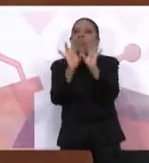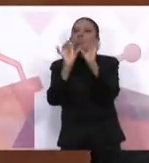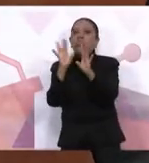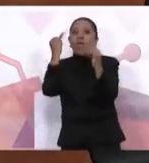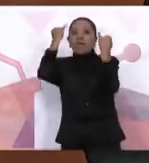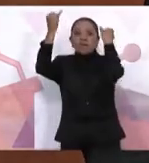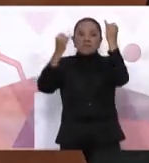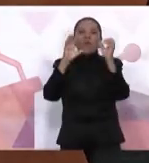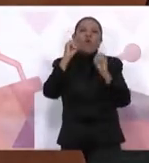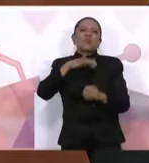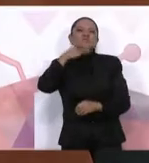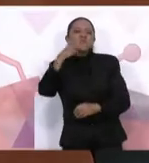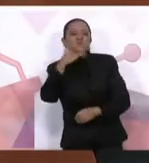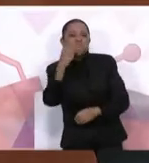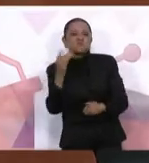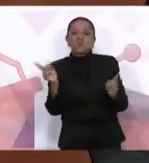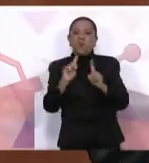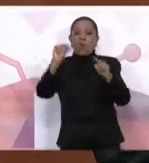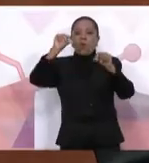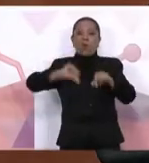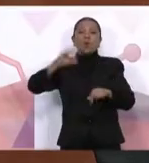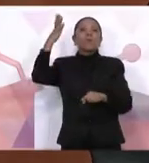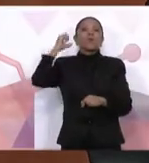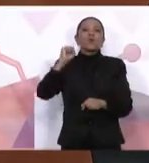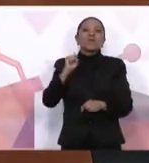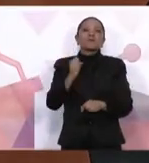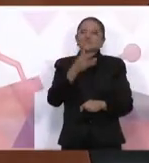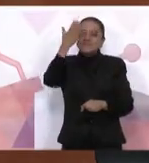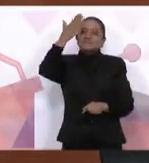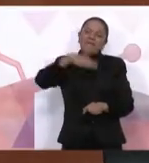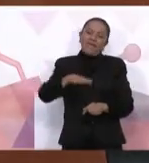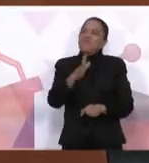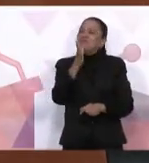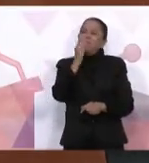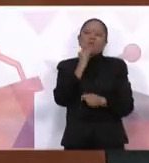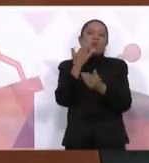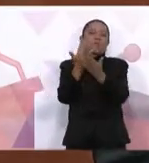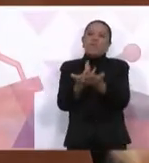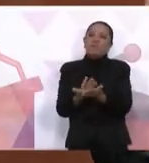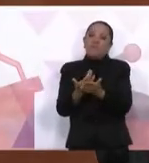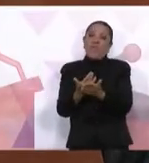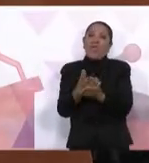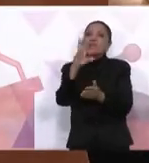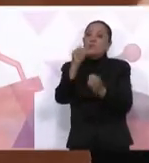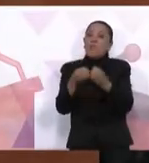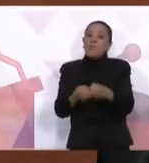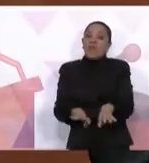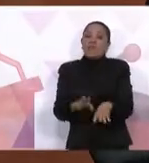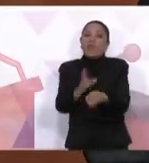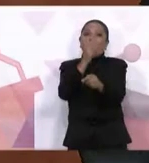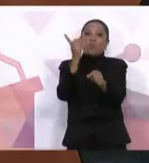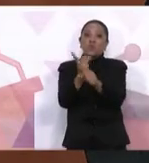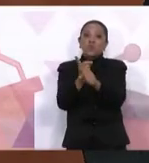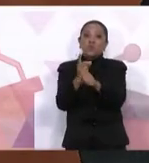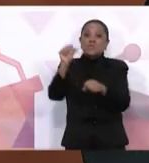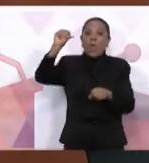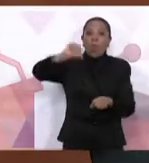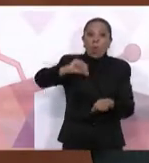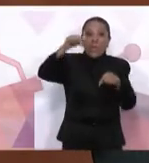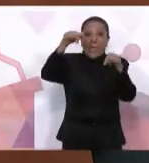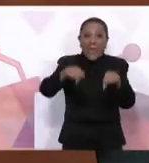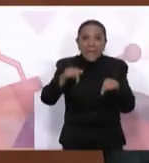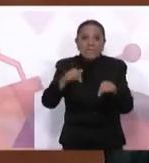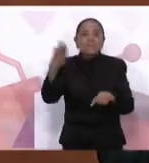hoy morelos sabe que no podemos esperar no desaprovechemos esta oportunidad es hoy y aquí morelos con